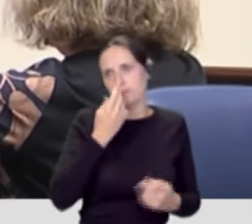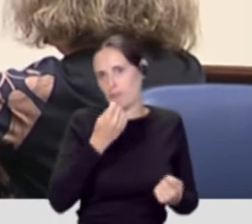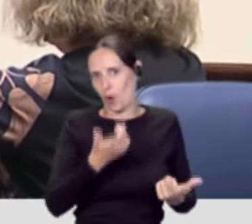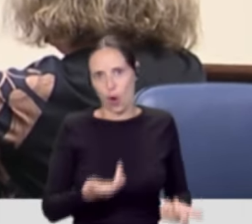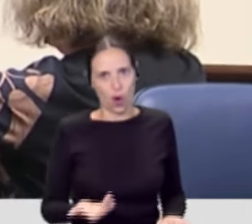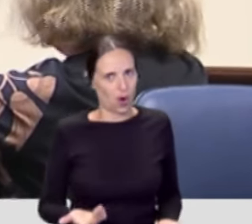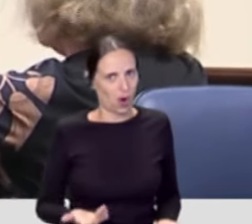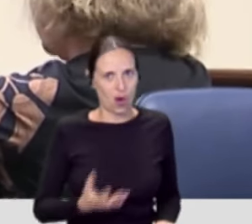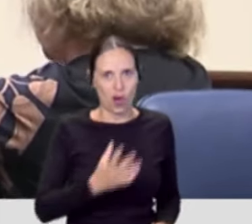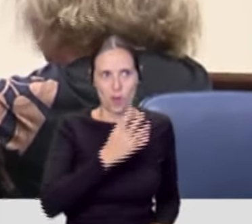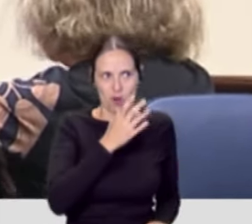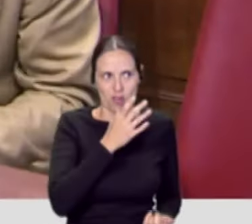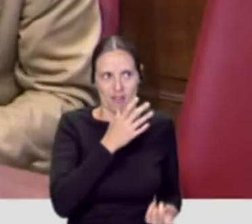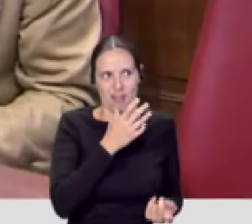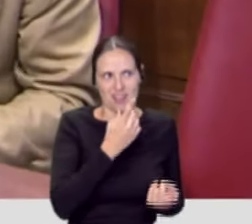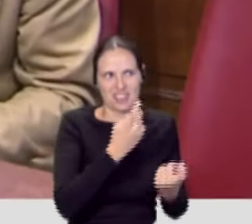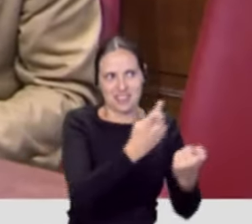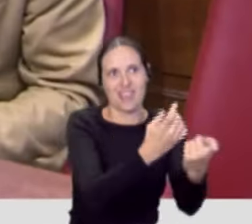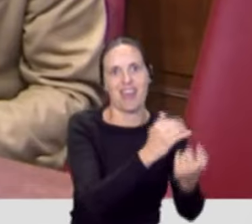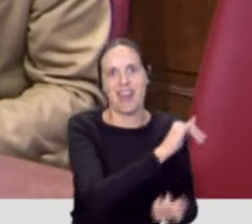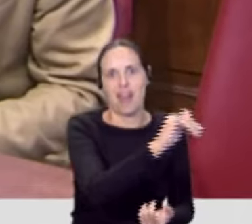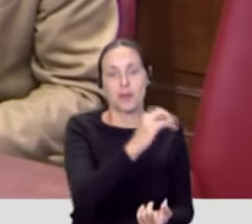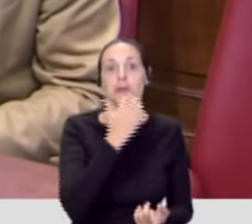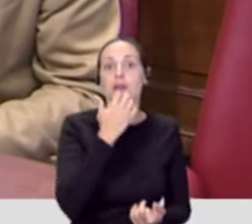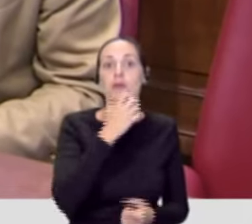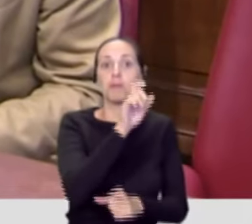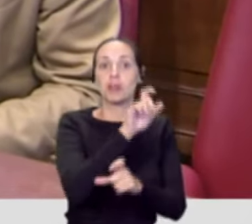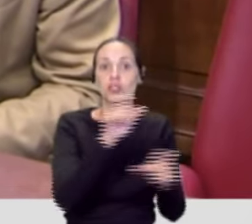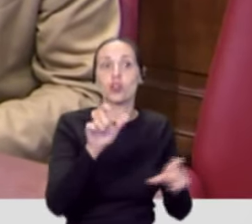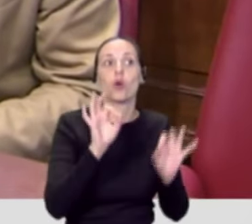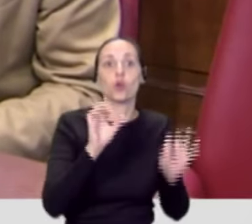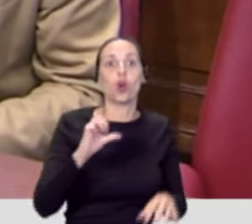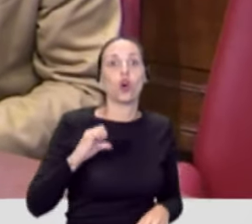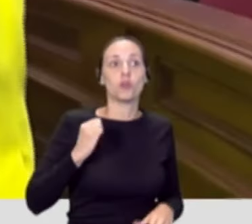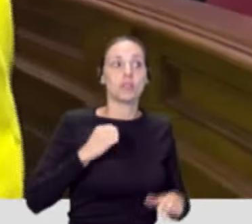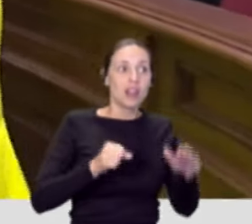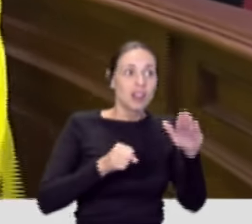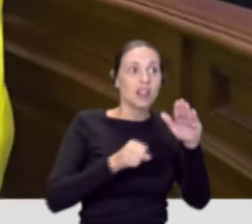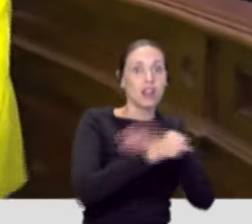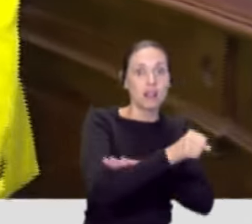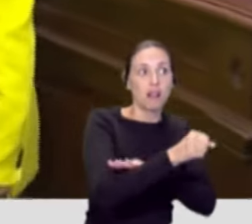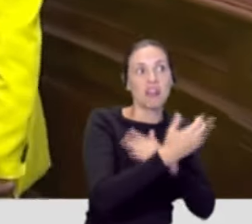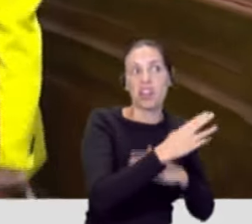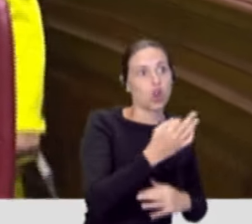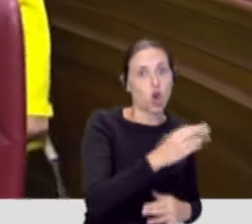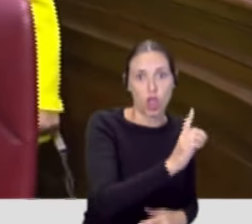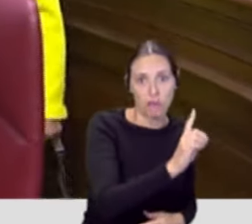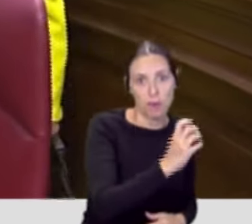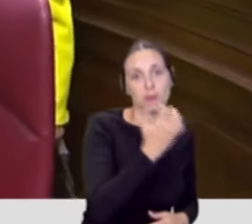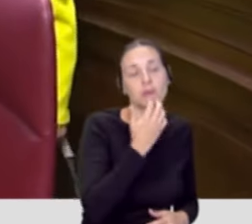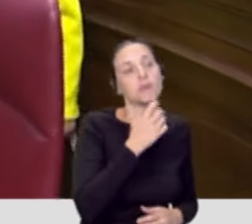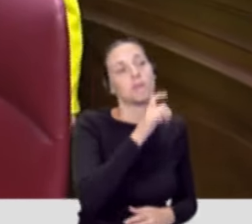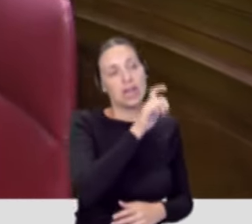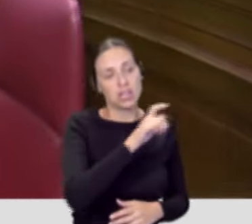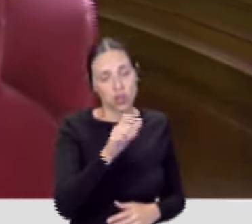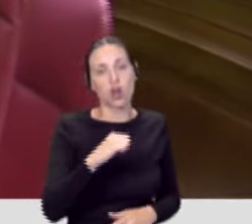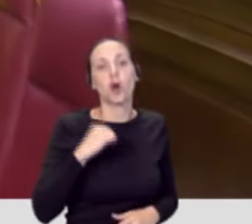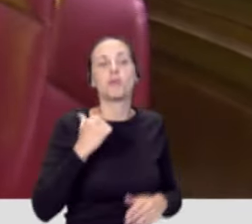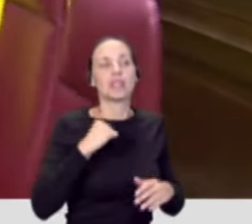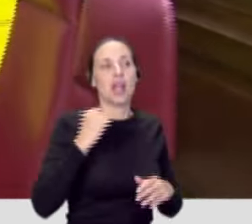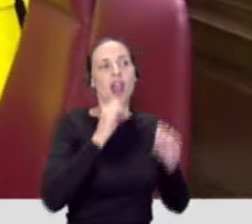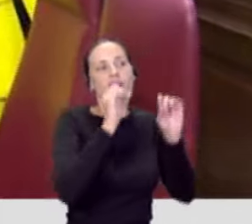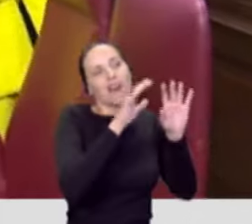necesidades que tenemos, sobre todo, por ejemplo, con las personas que están hospitalizadas sin tener que estarlo, ¿no? Las personas que están ocupando una cama